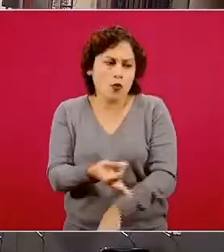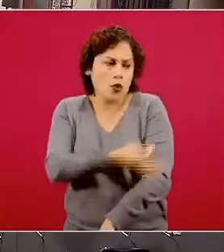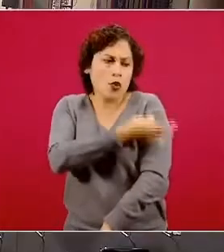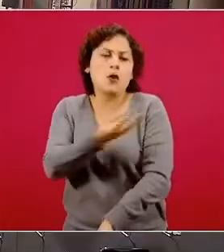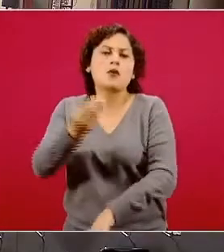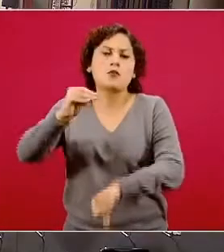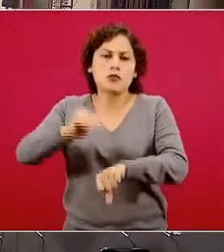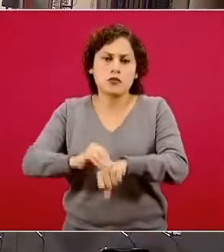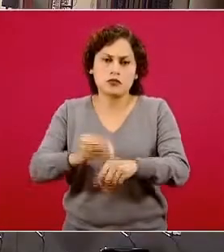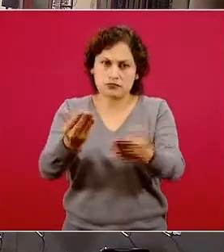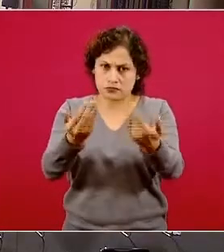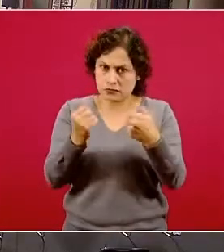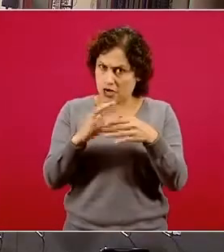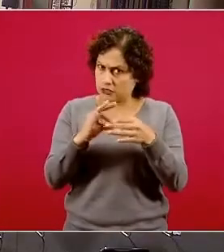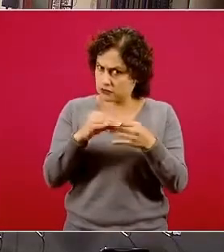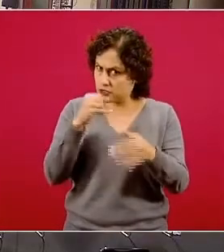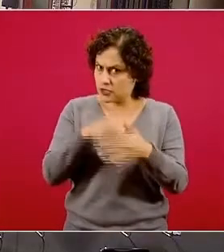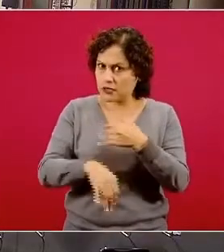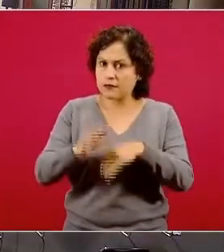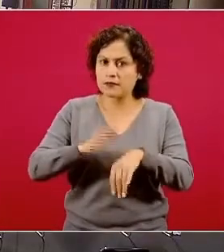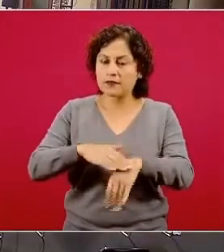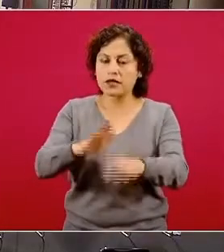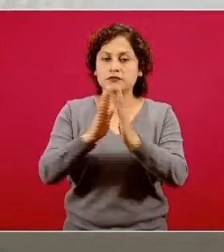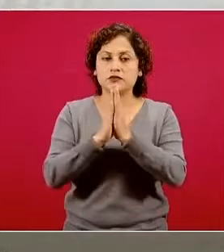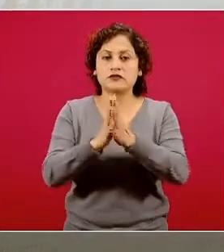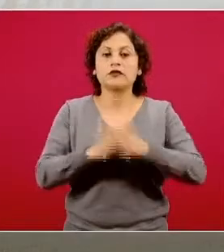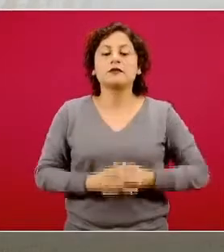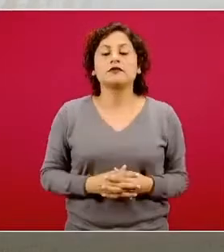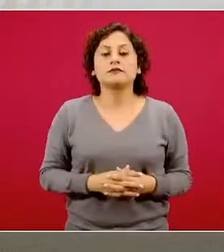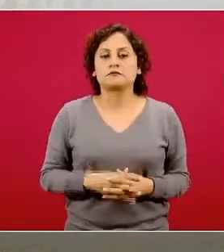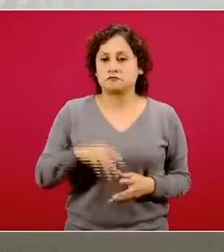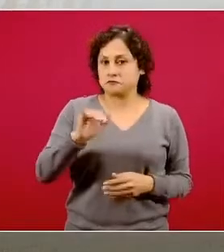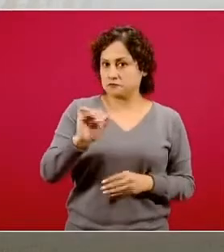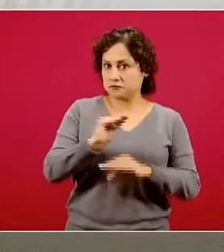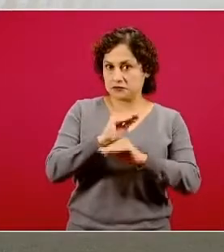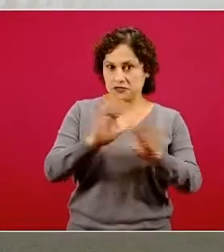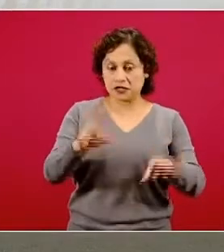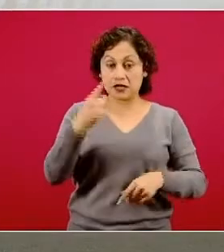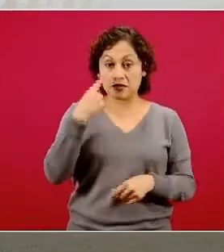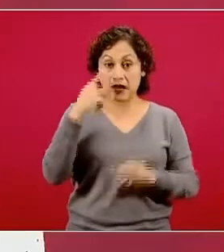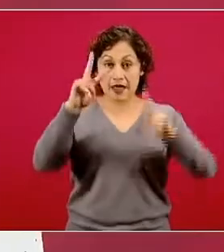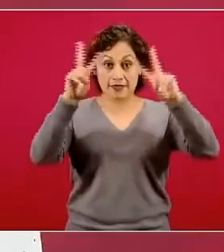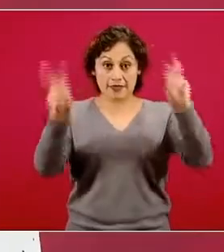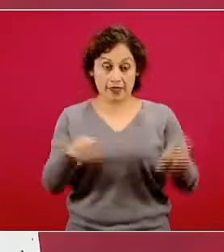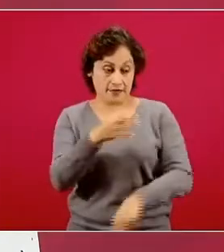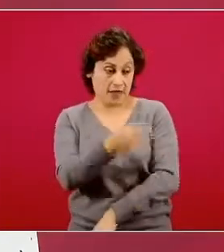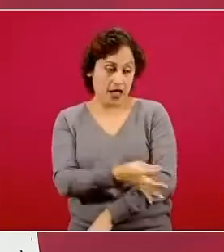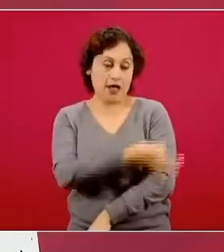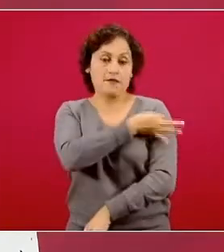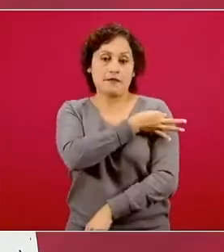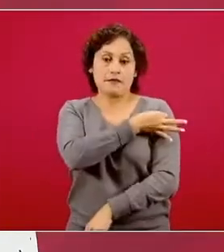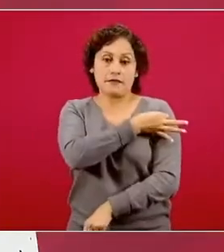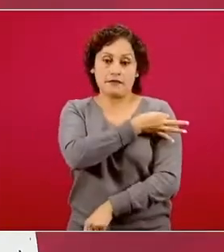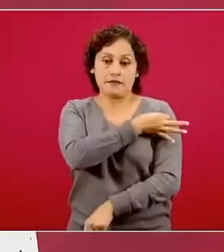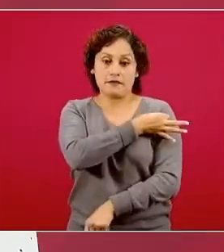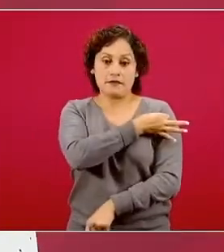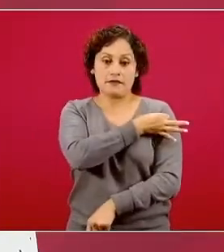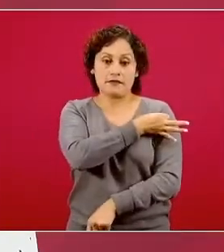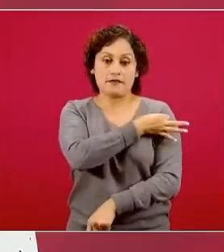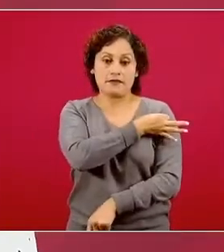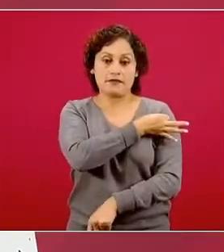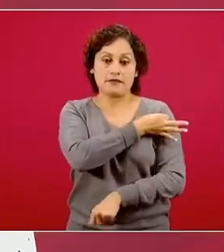en este tema, por favor? Con muchísimo gusto. La vacunación me parece que es